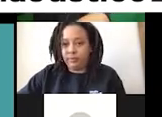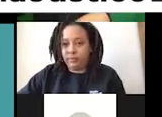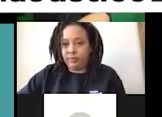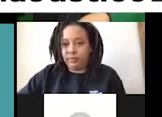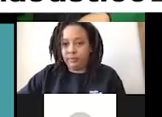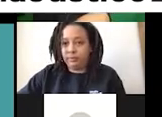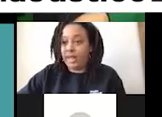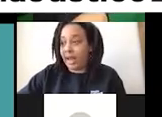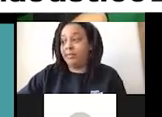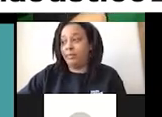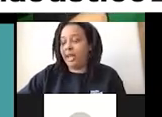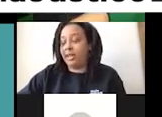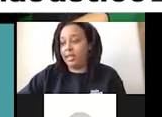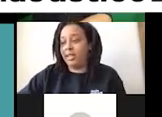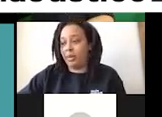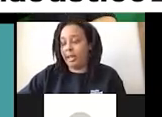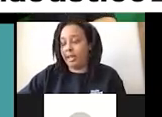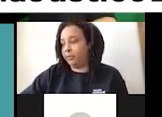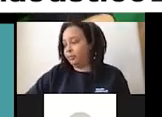y